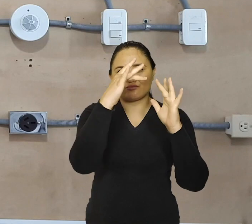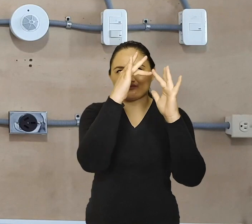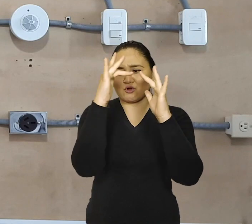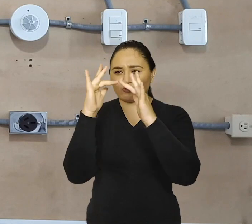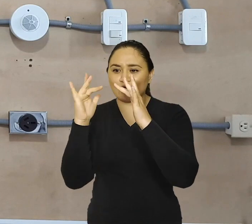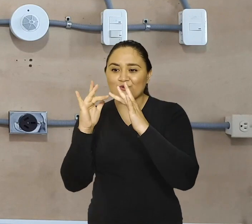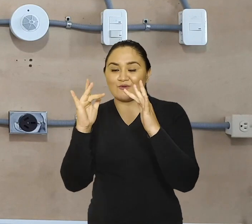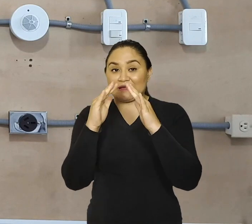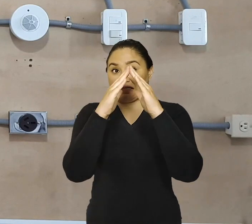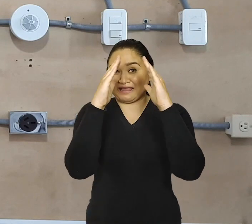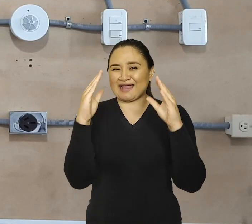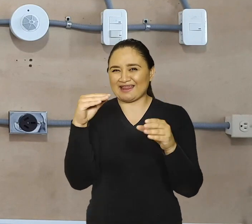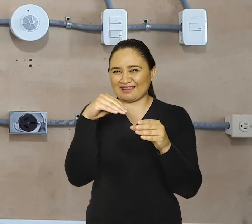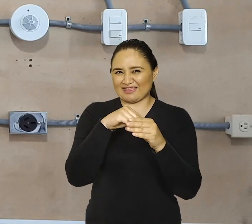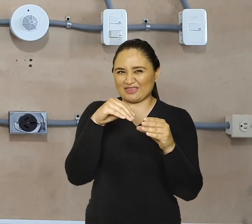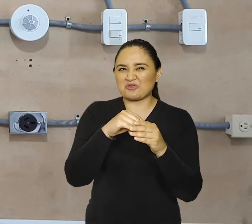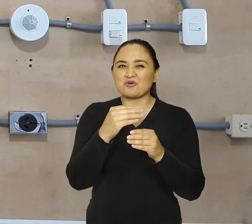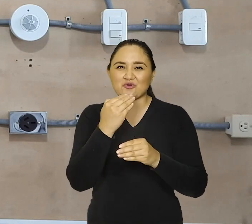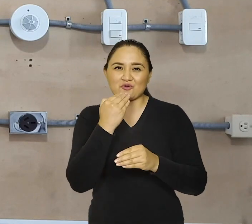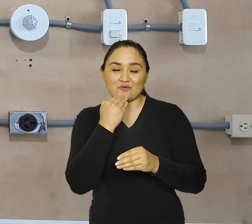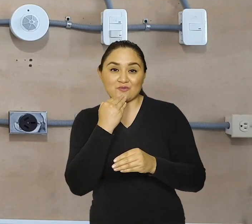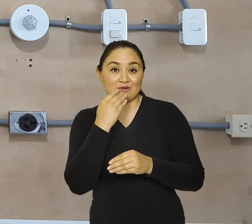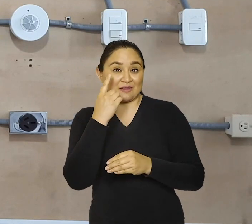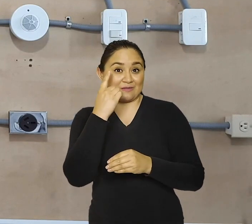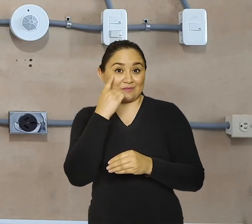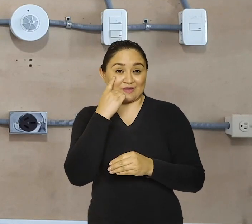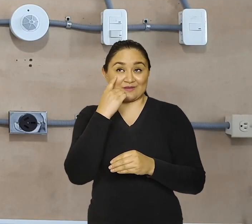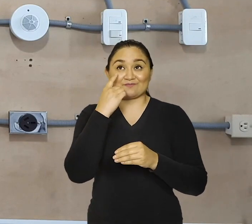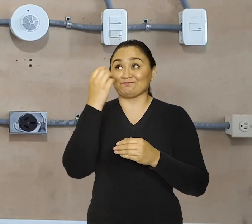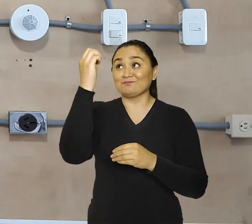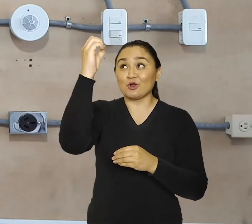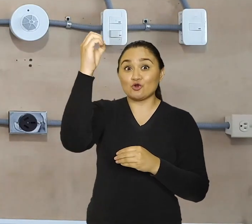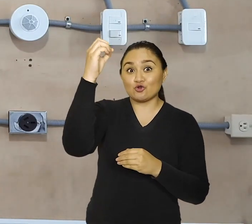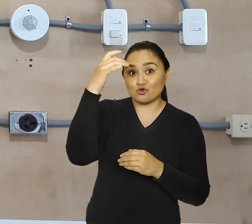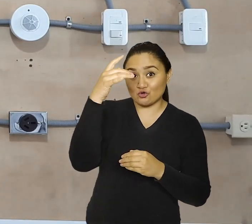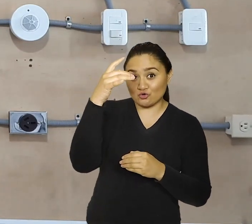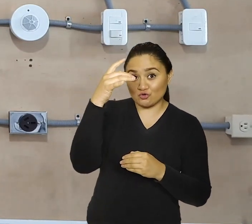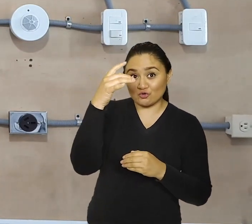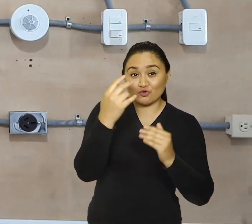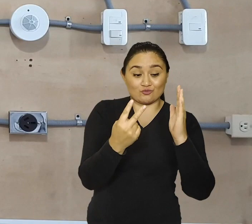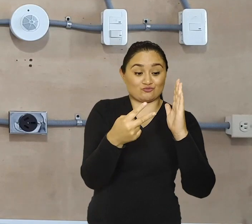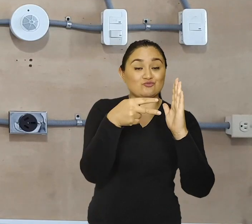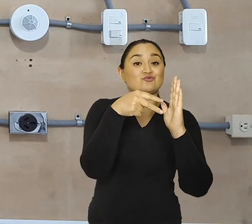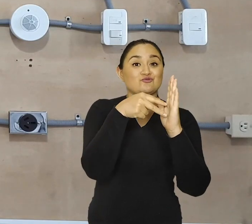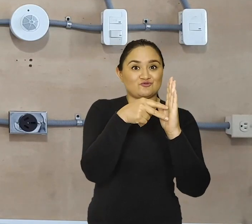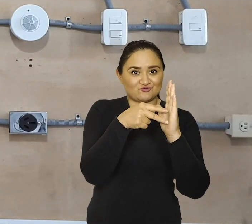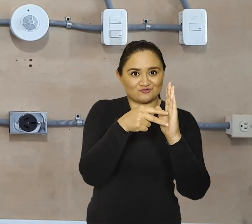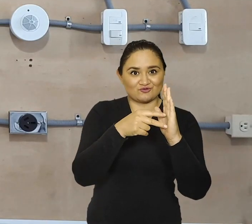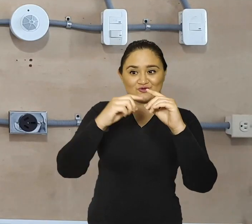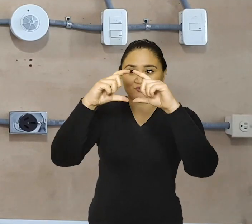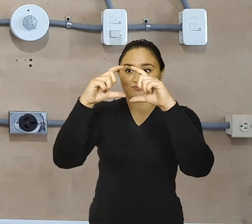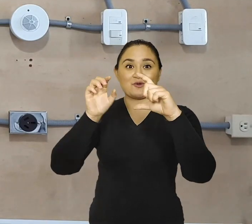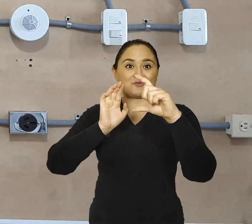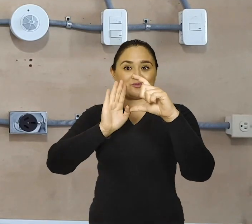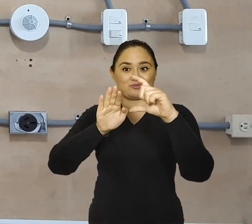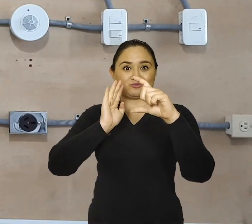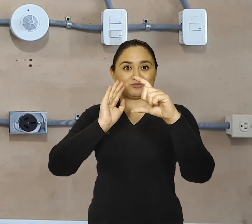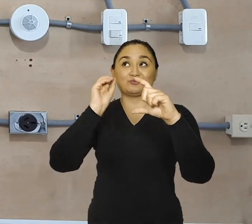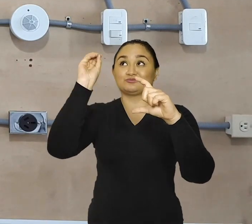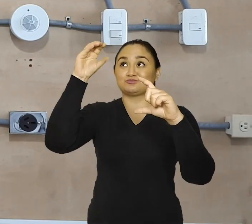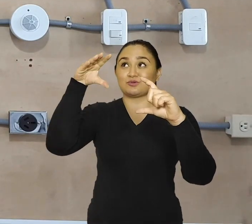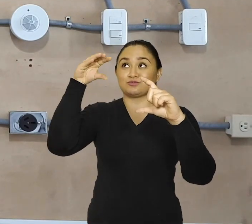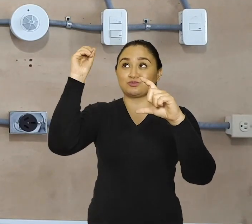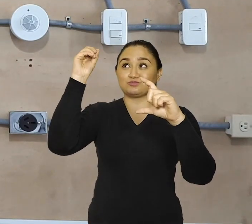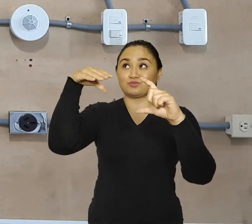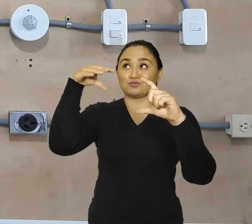eléctricas de la vivienda, que está conformada por iluminación, circuito de iluminación, toma